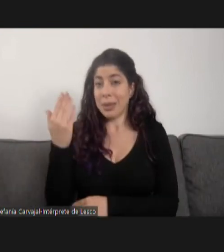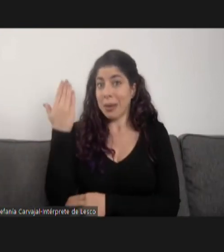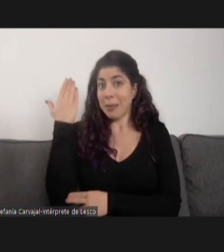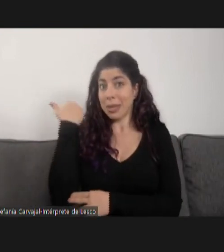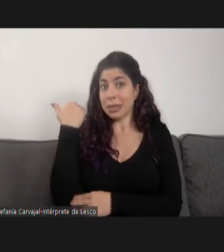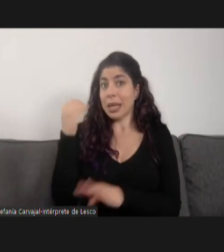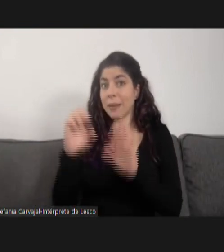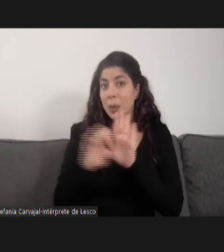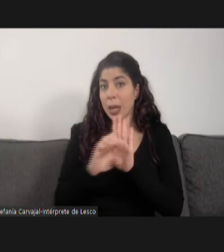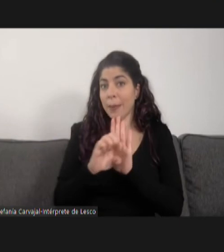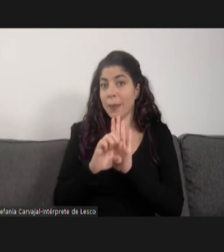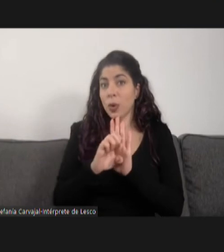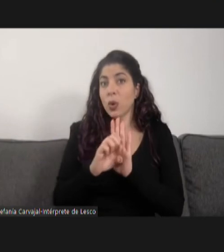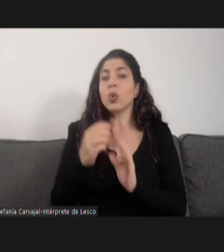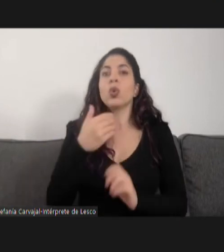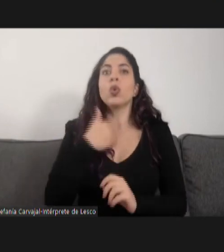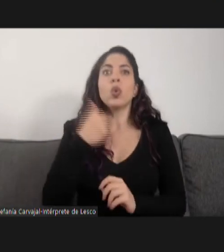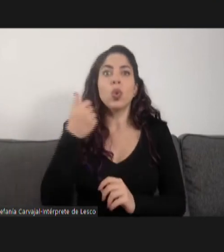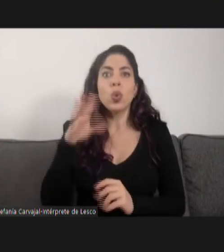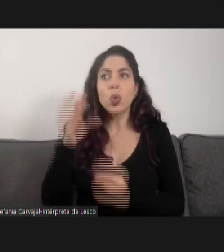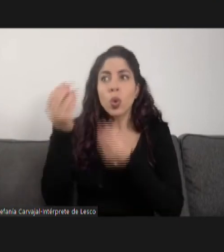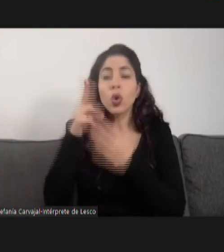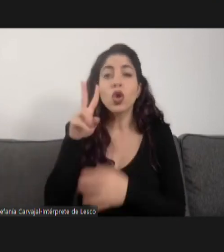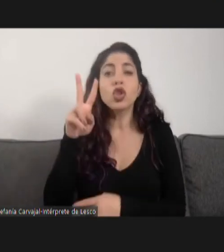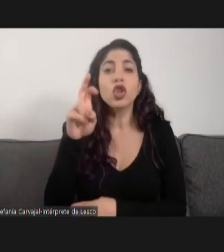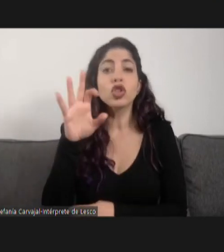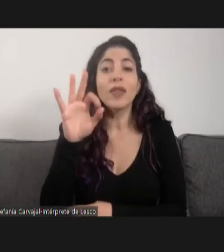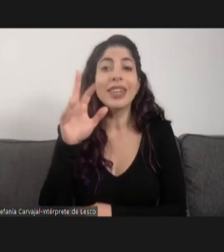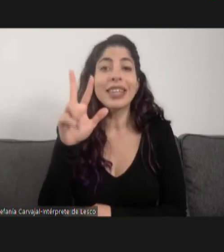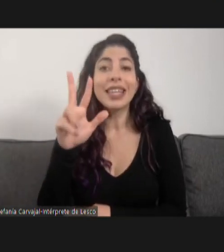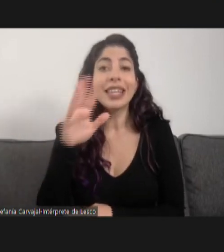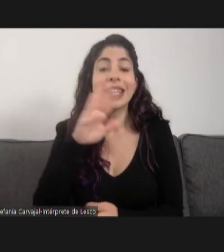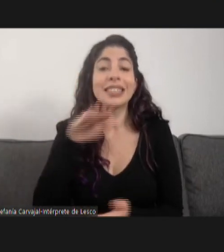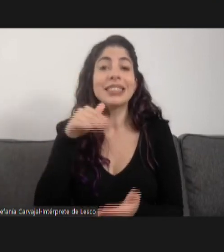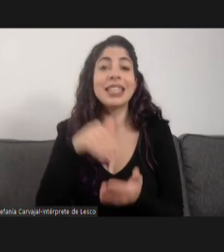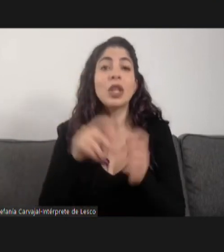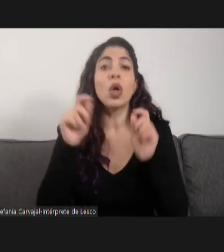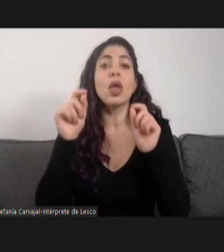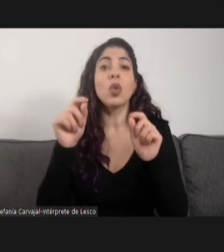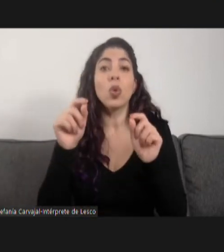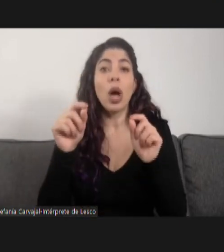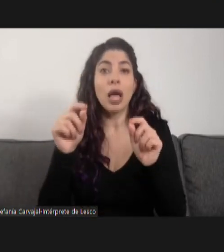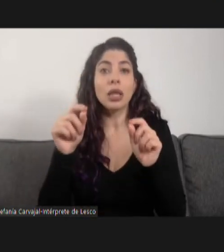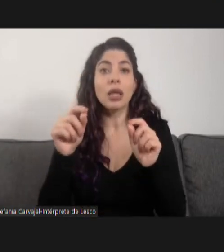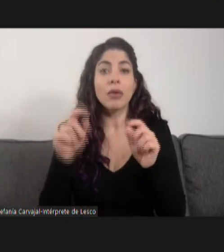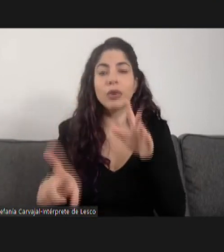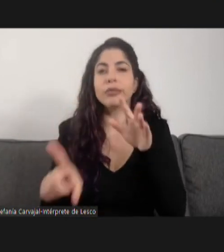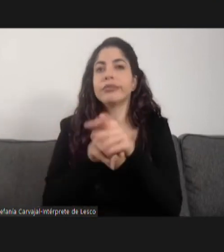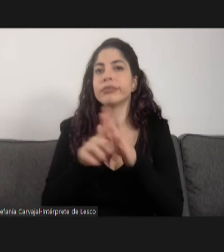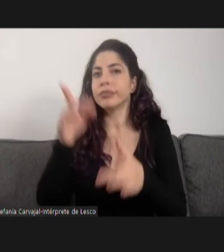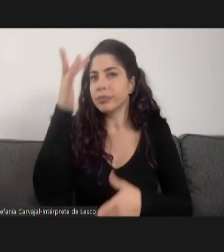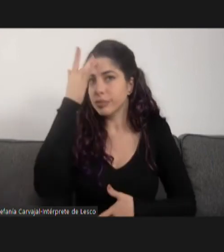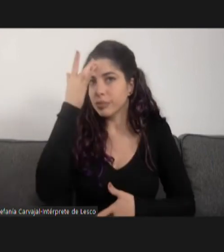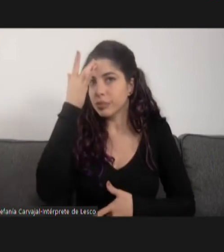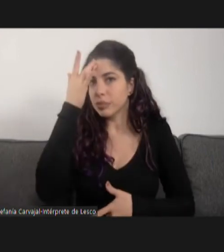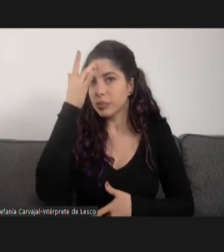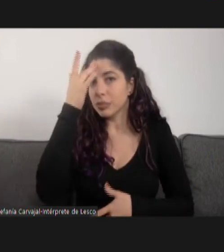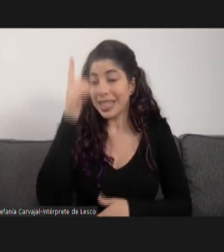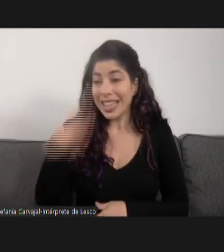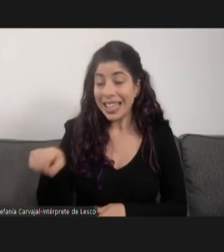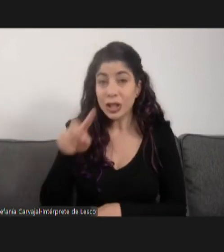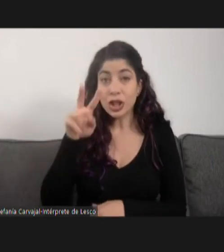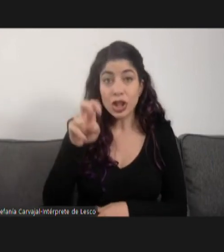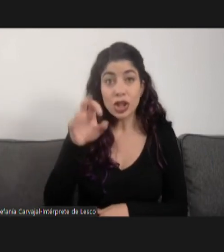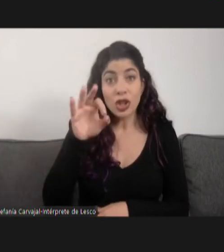pasada, tuvimos un reporte de 293 centros educativos que tuvieron algún caso. Incluso de esos